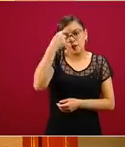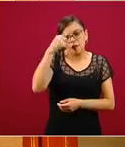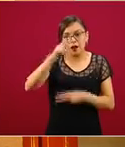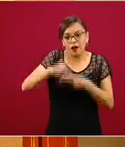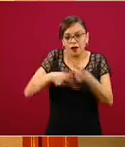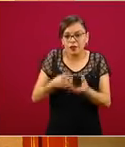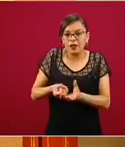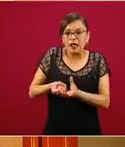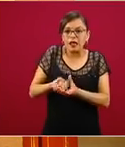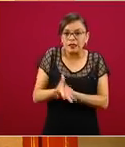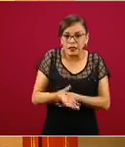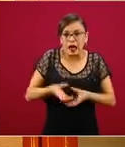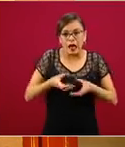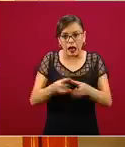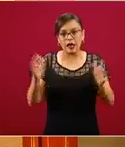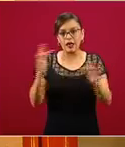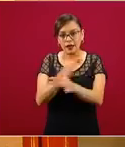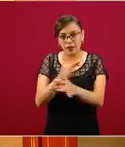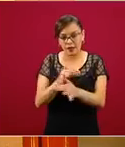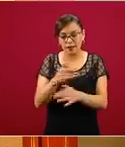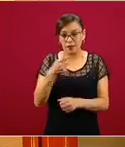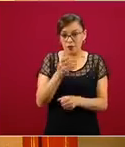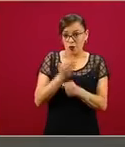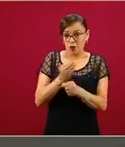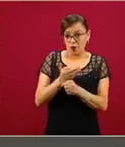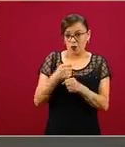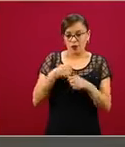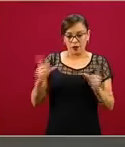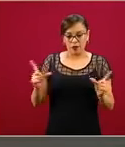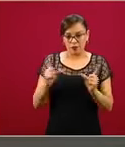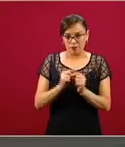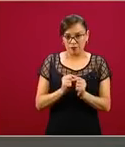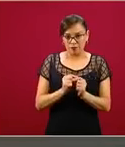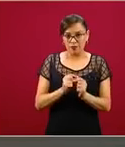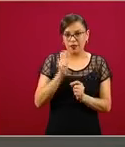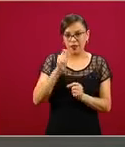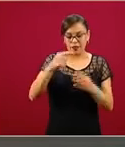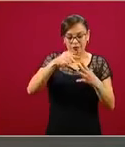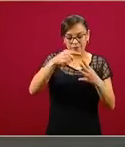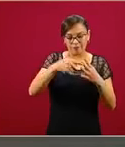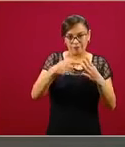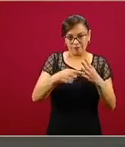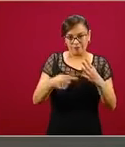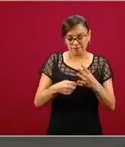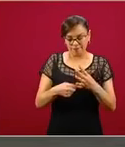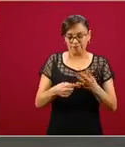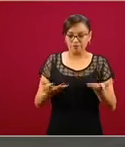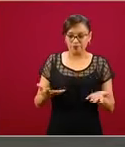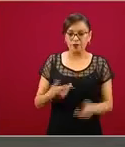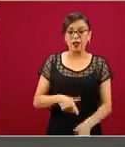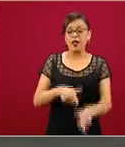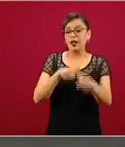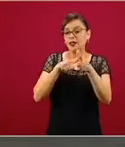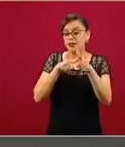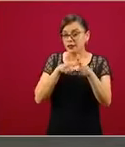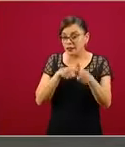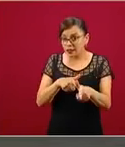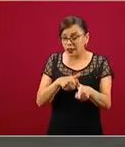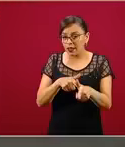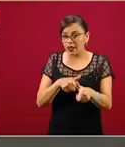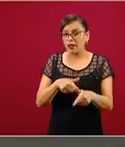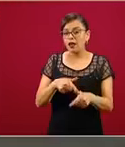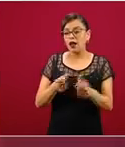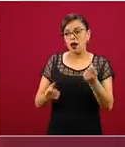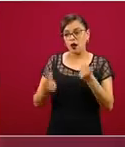Pero termino con esta descripción de lo que hemos hecho hasta ahora. De todos modos sigue la motivación de salir para